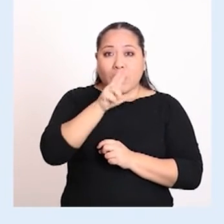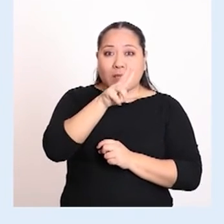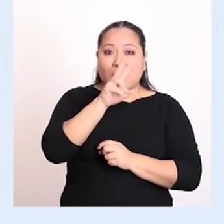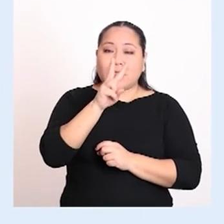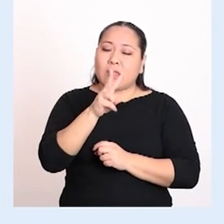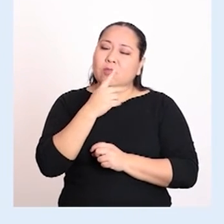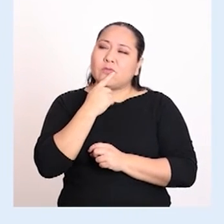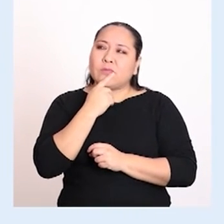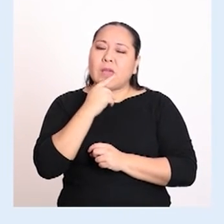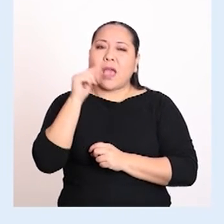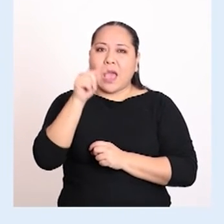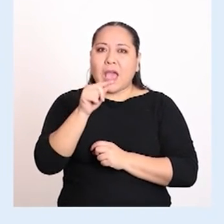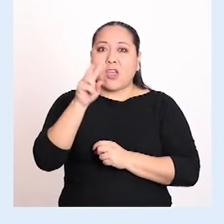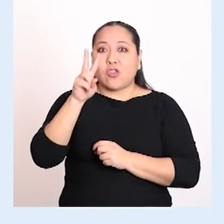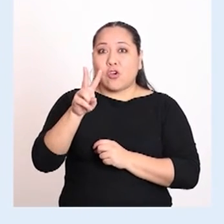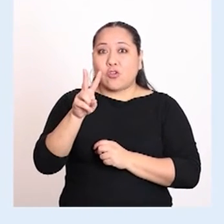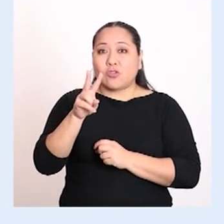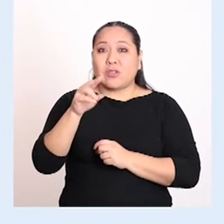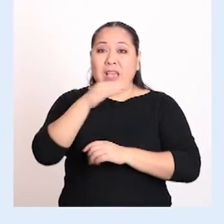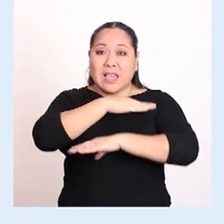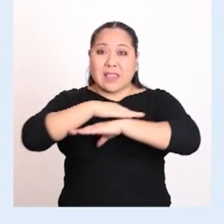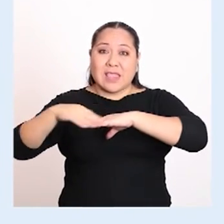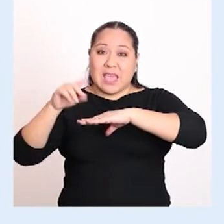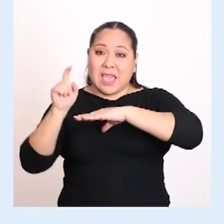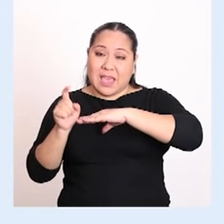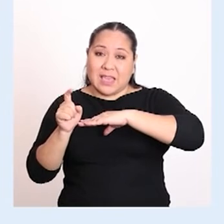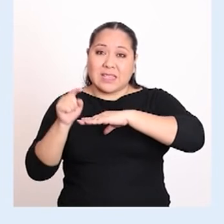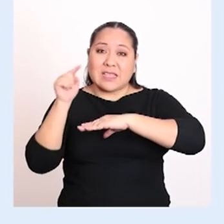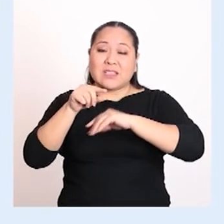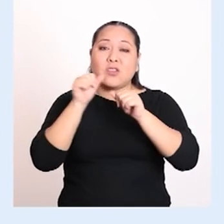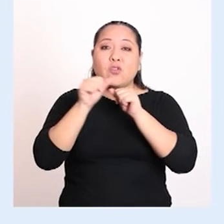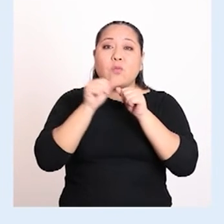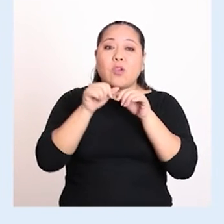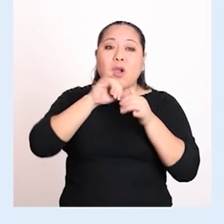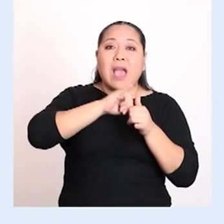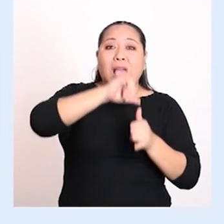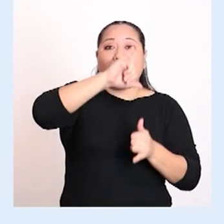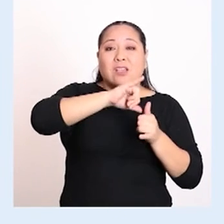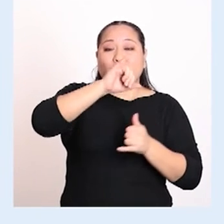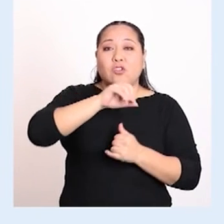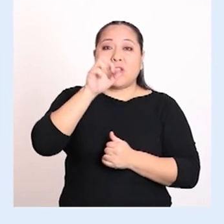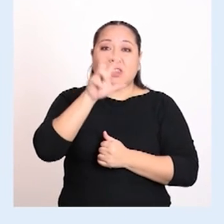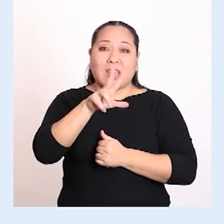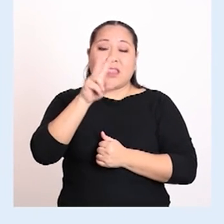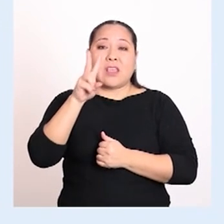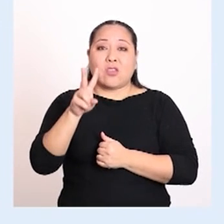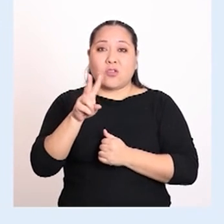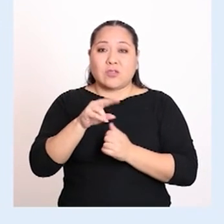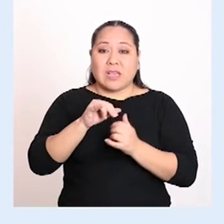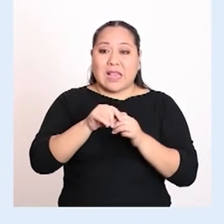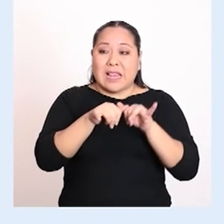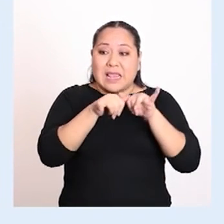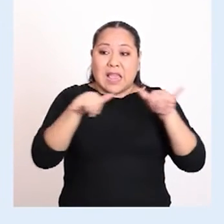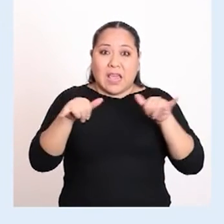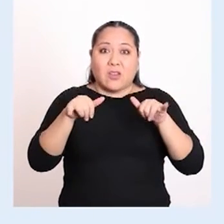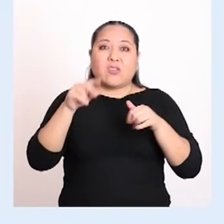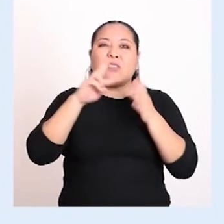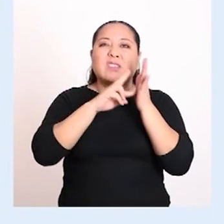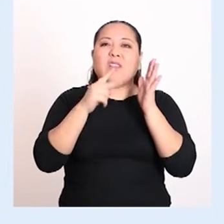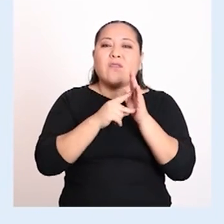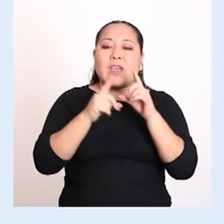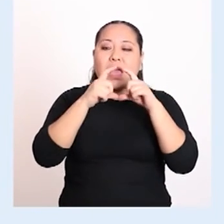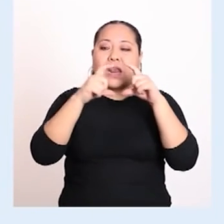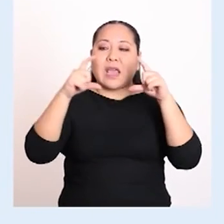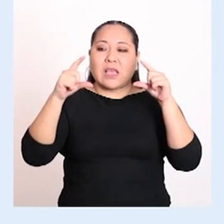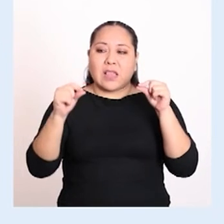F2,32? Bueno, como 2 corresponde al eje X, entonces ese valor es el ancho del rectángulo y 32 es el área. Quiere decir